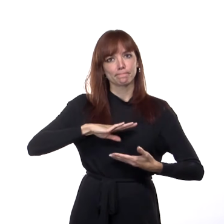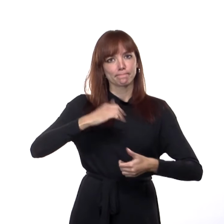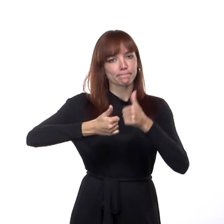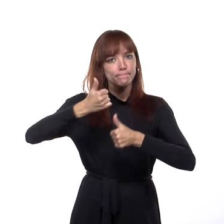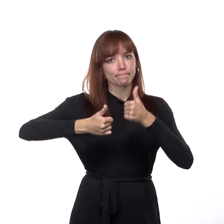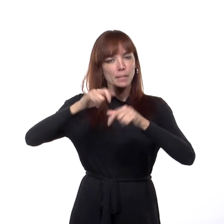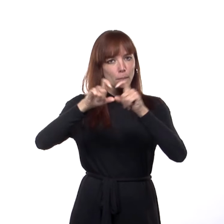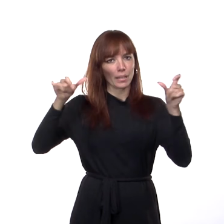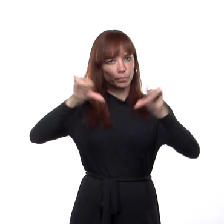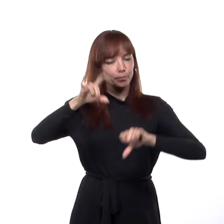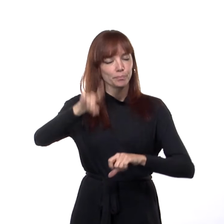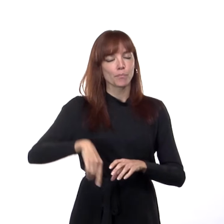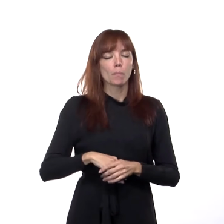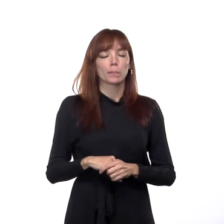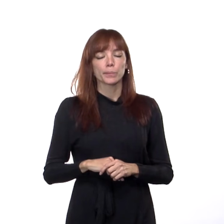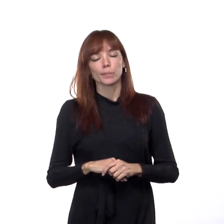empresa